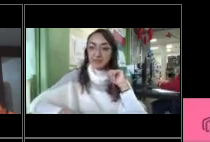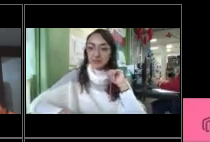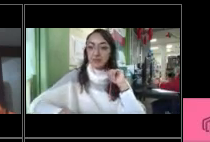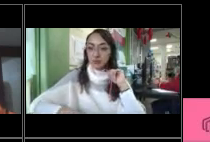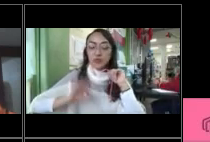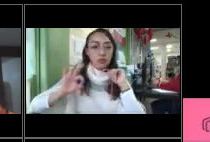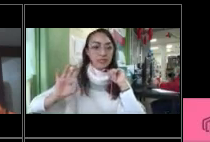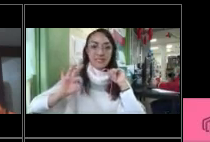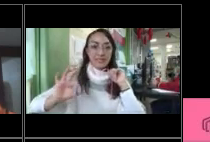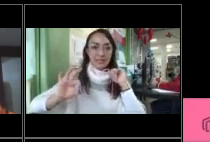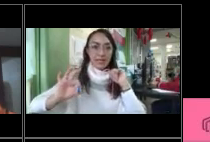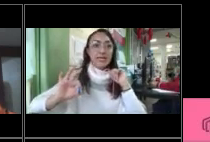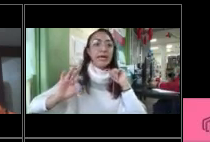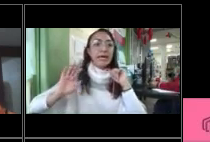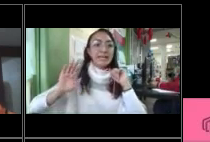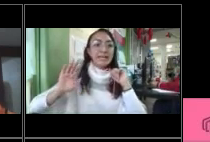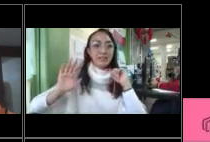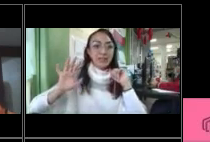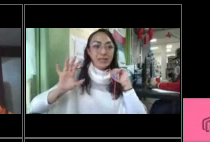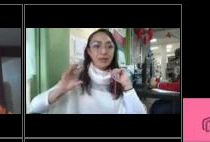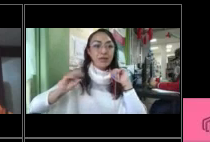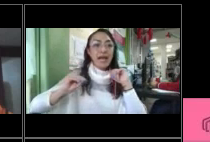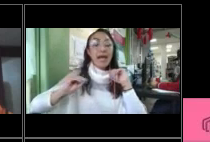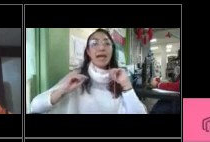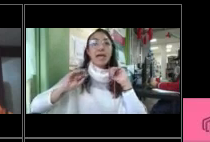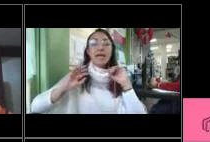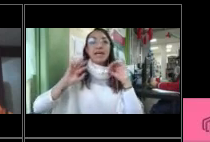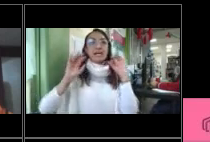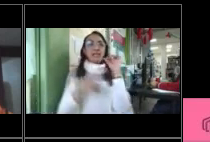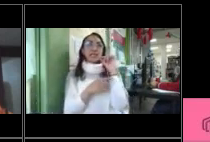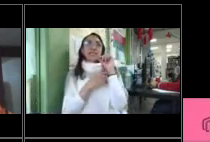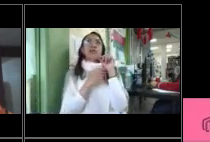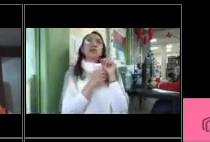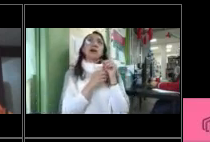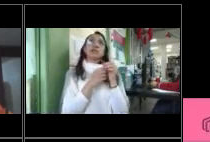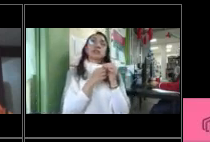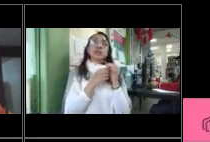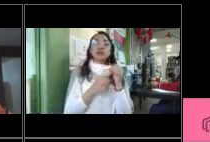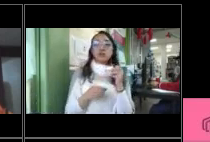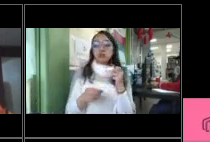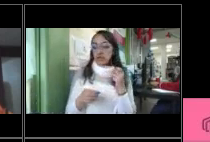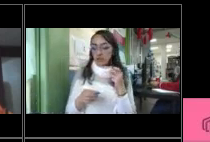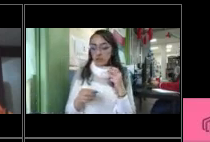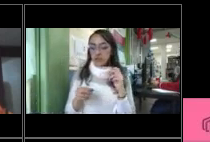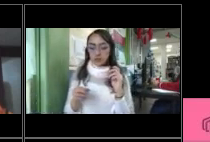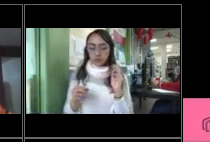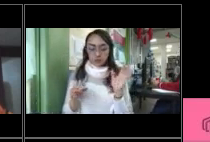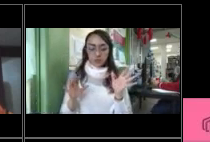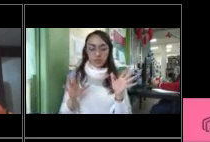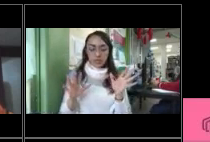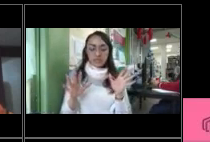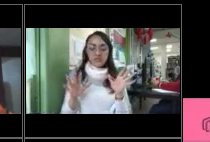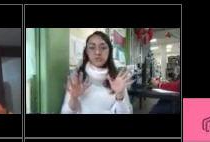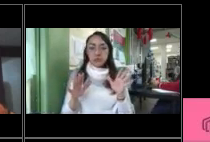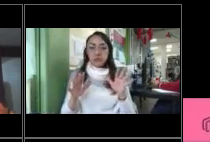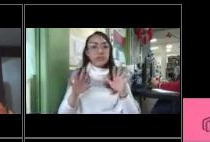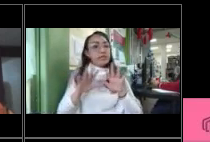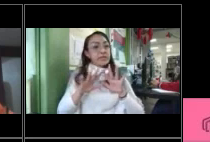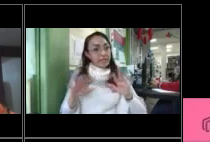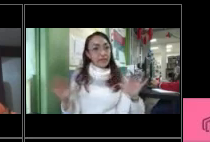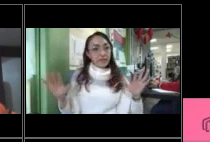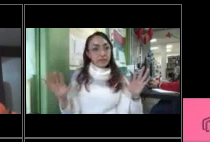Exactamente. Justo esa es la idea. El clasificador, les digo a veces a otros alumnos, Es